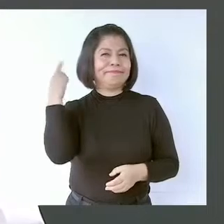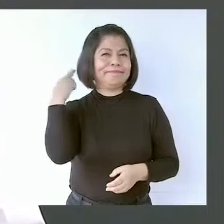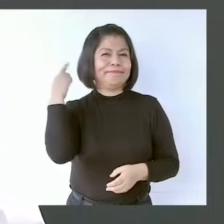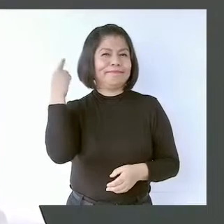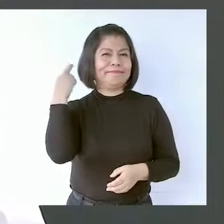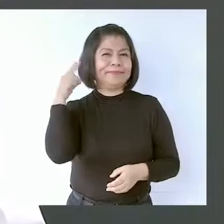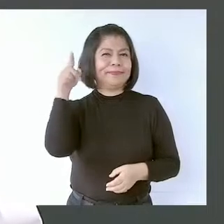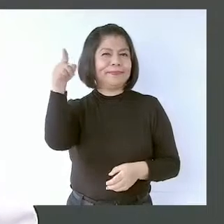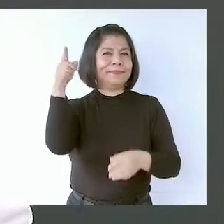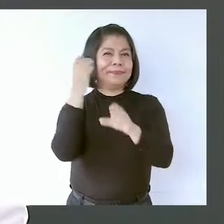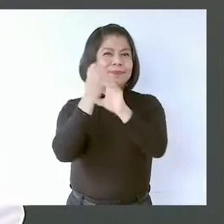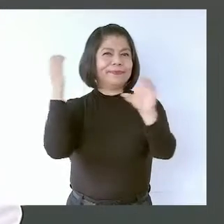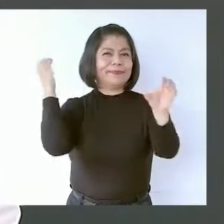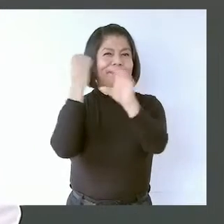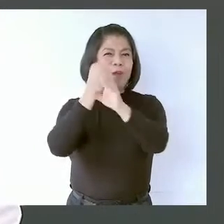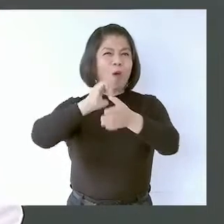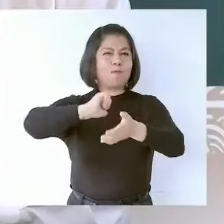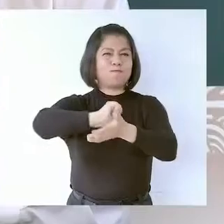André Fulón,